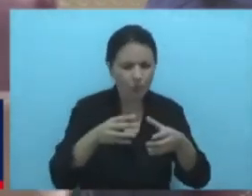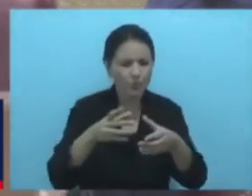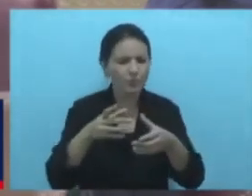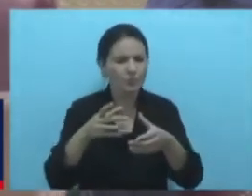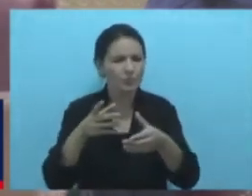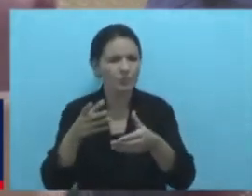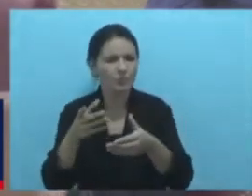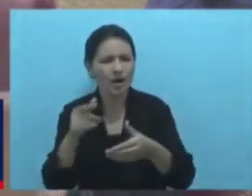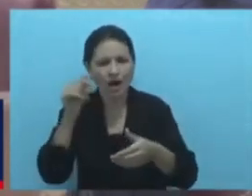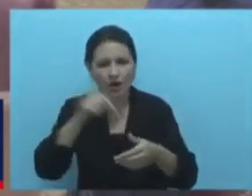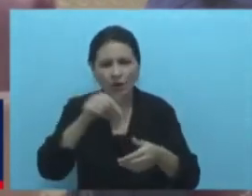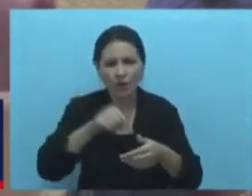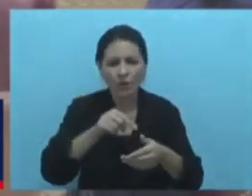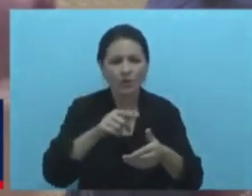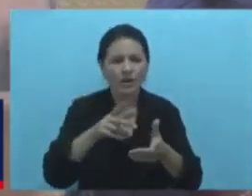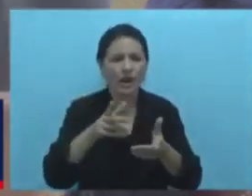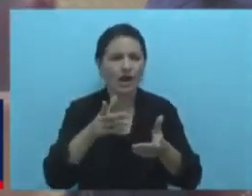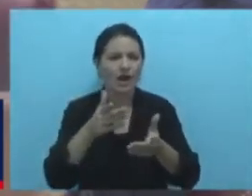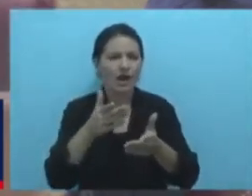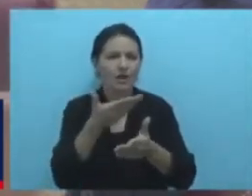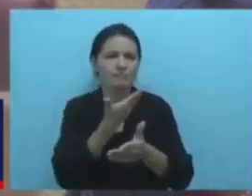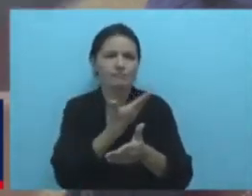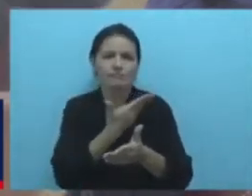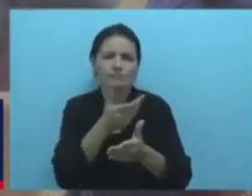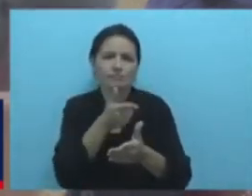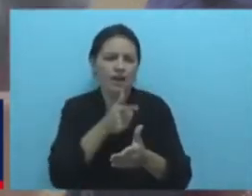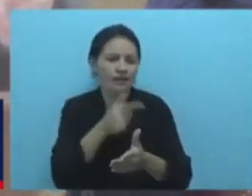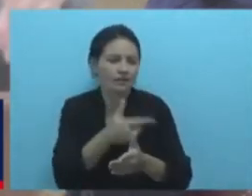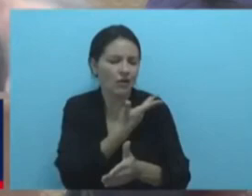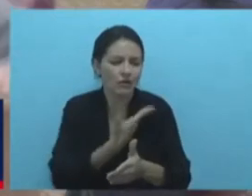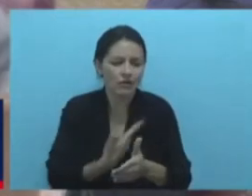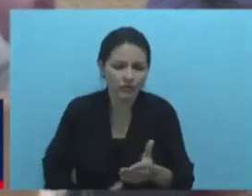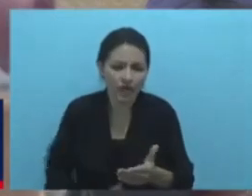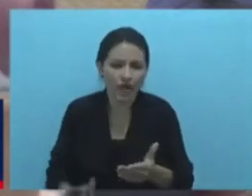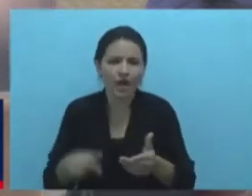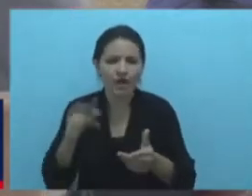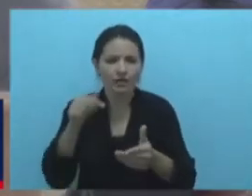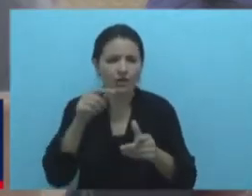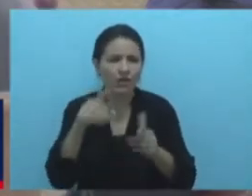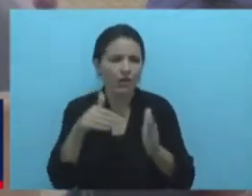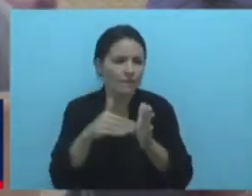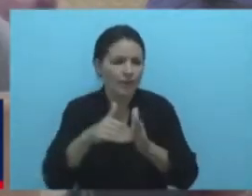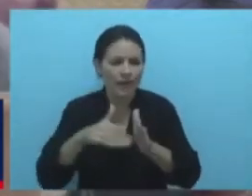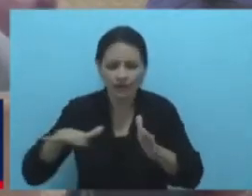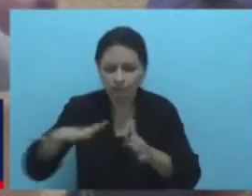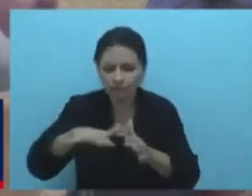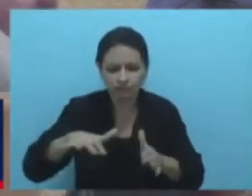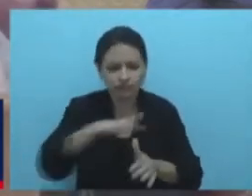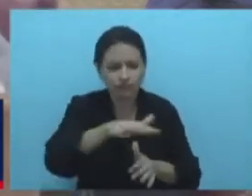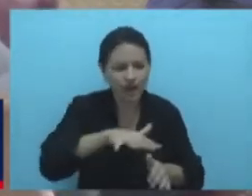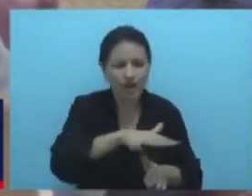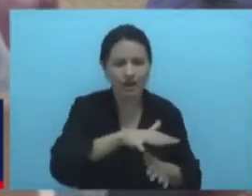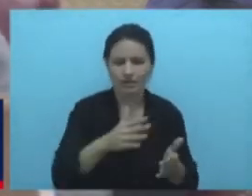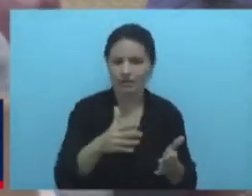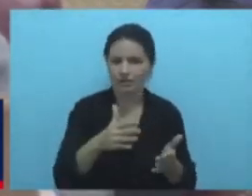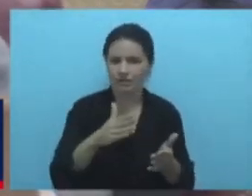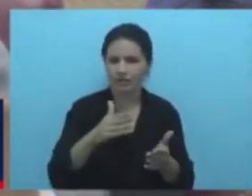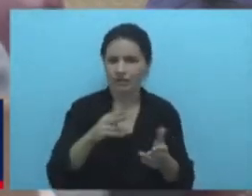de una provocación esto se trató la exhibición de la bandera de un título de propiedad